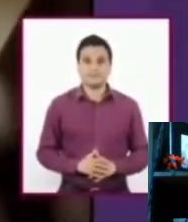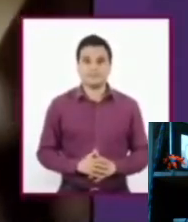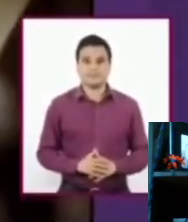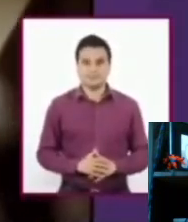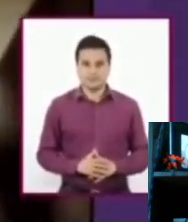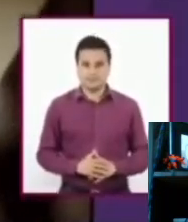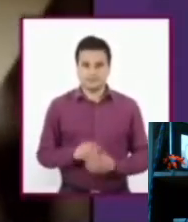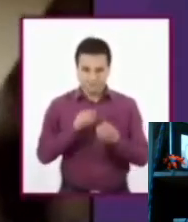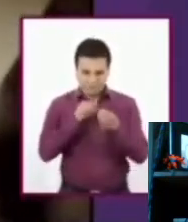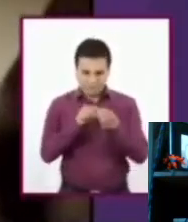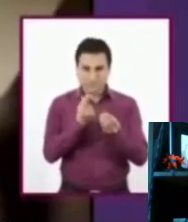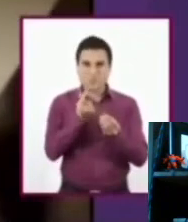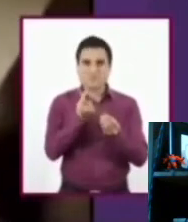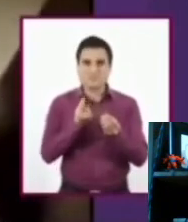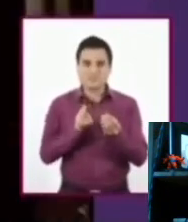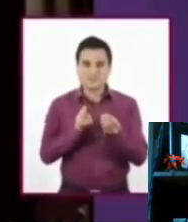por 10